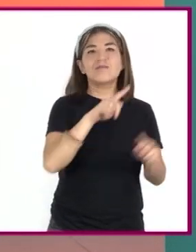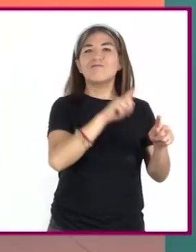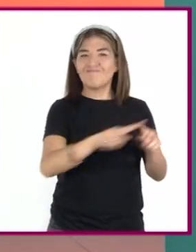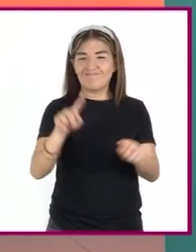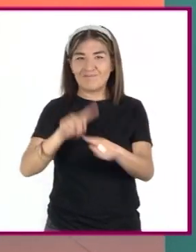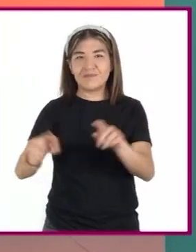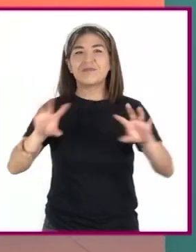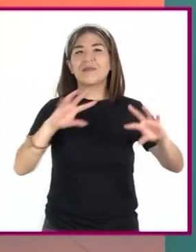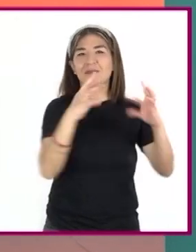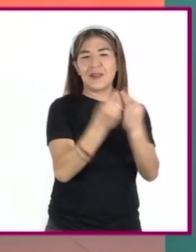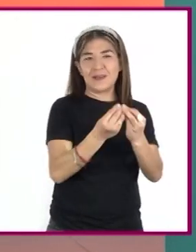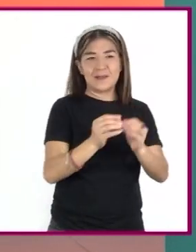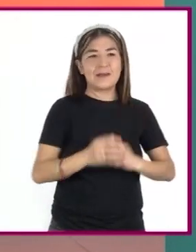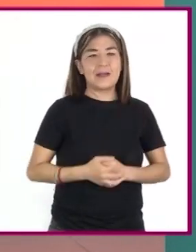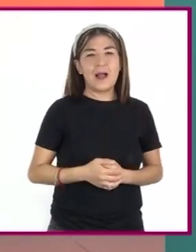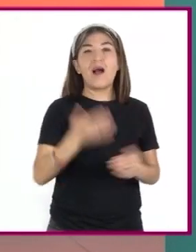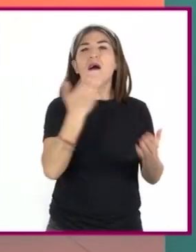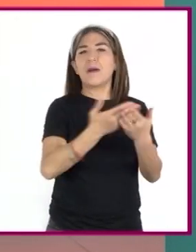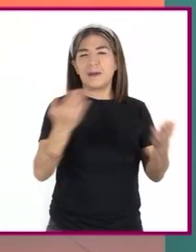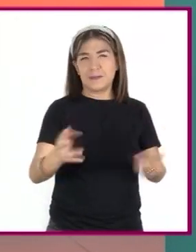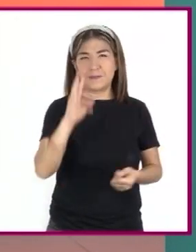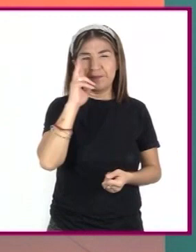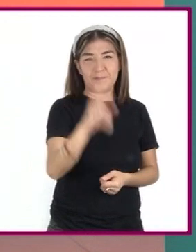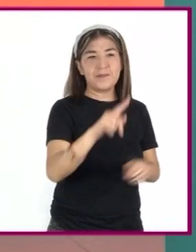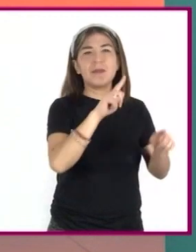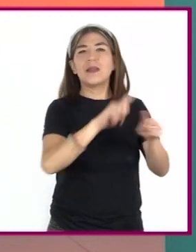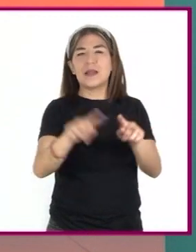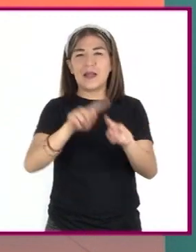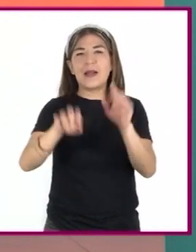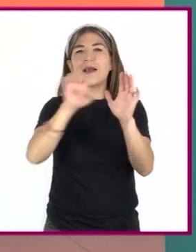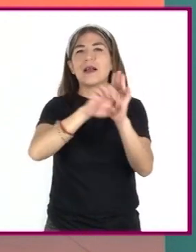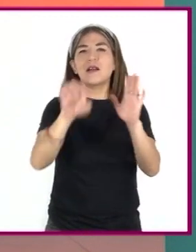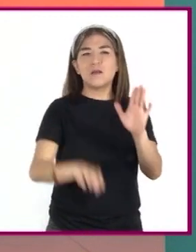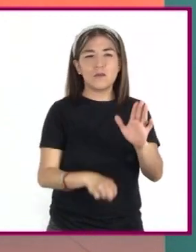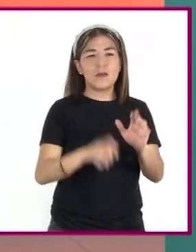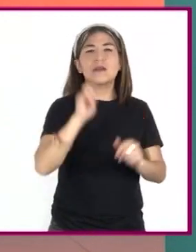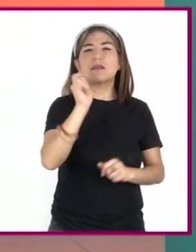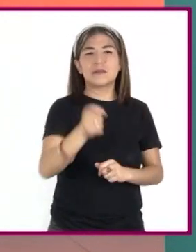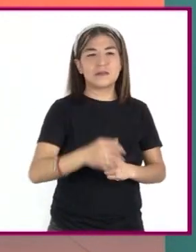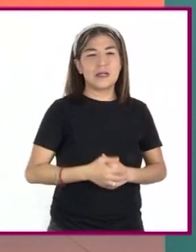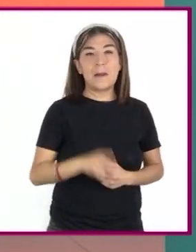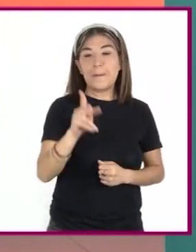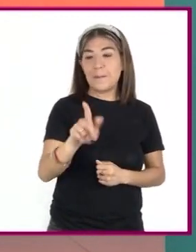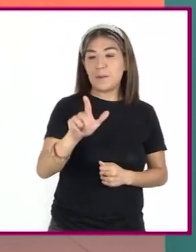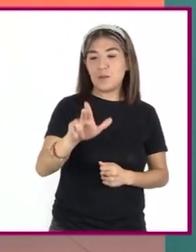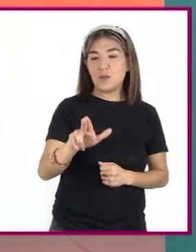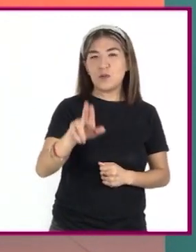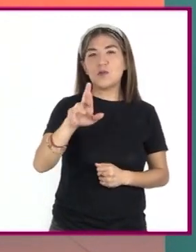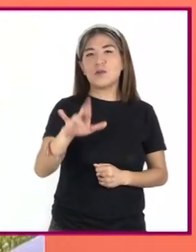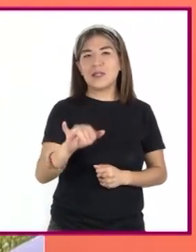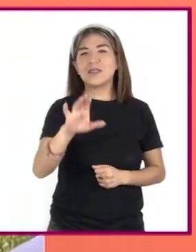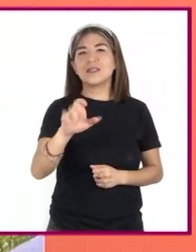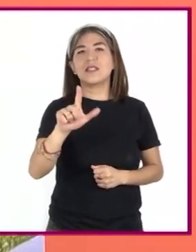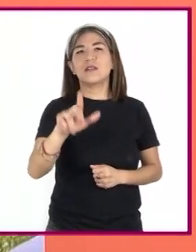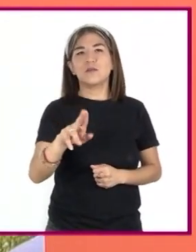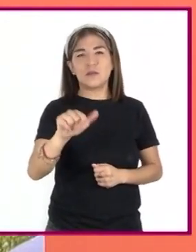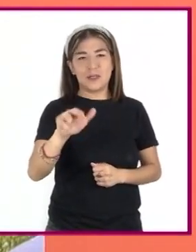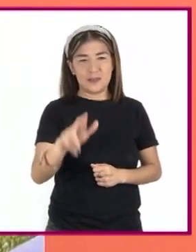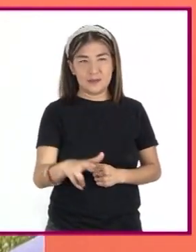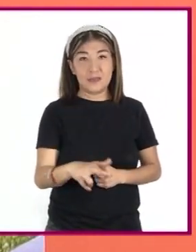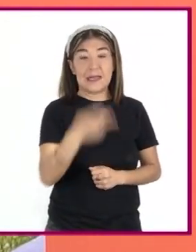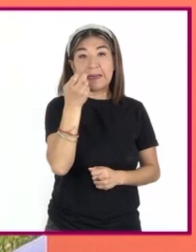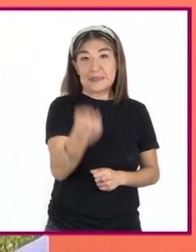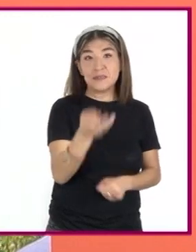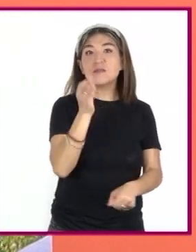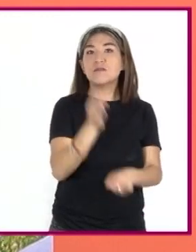biodiversidad. Ahora observemos algunos ejemplos de organismos pluricelulares. En